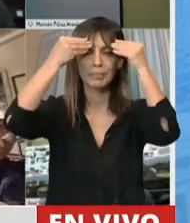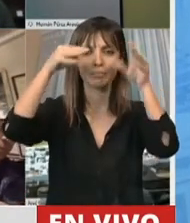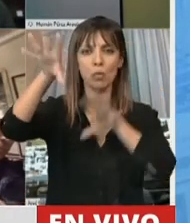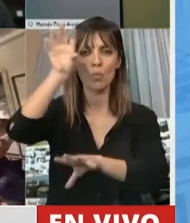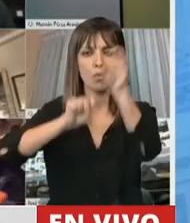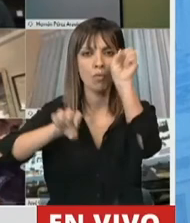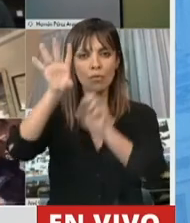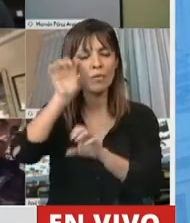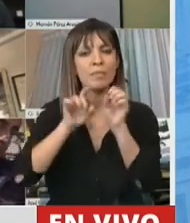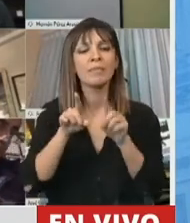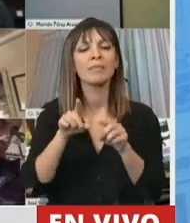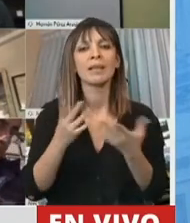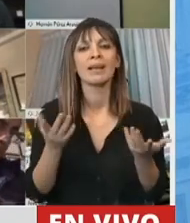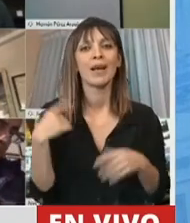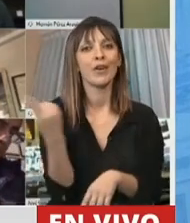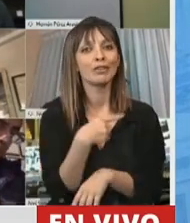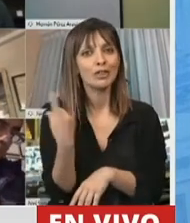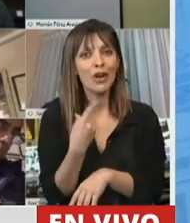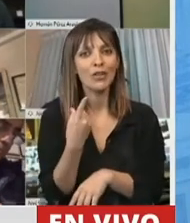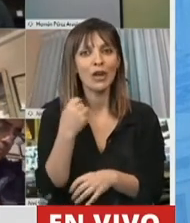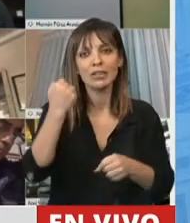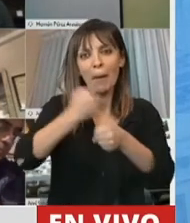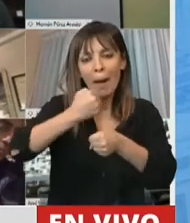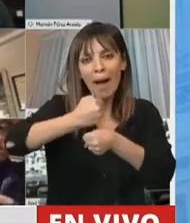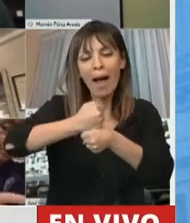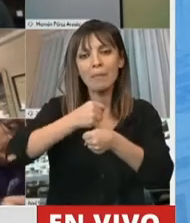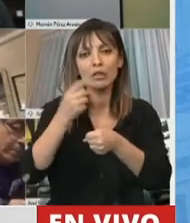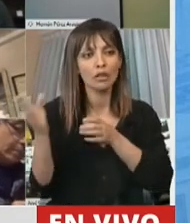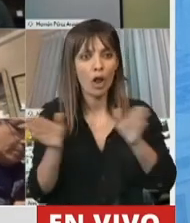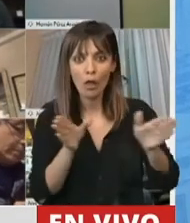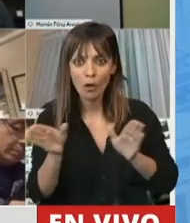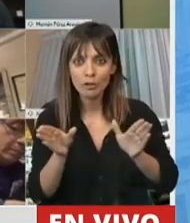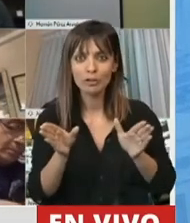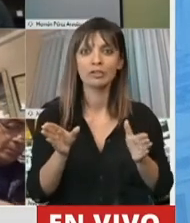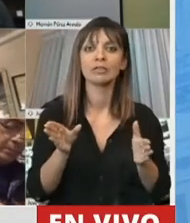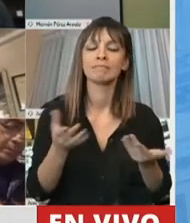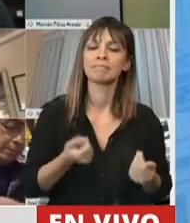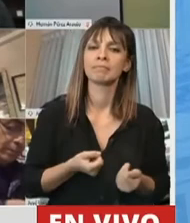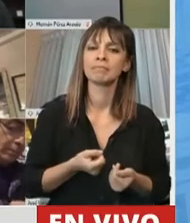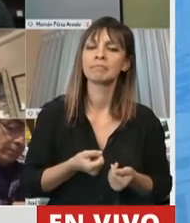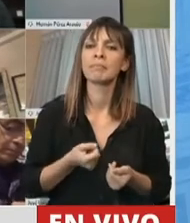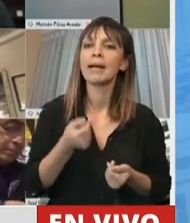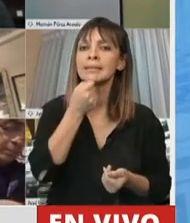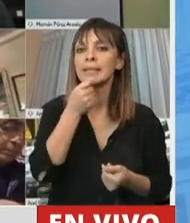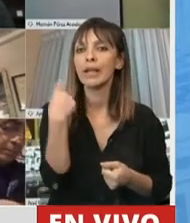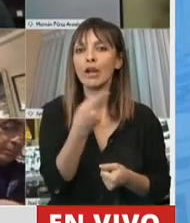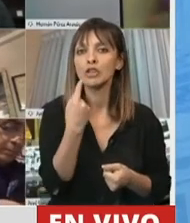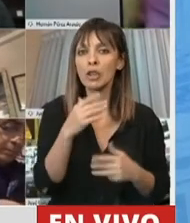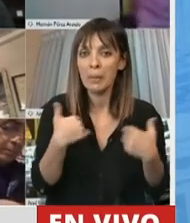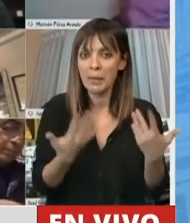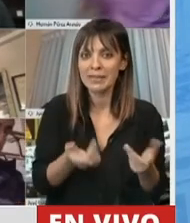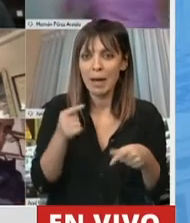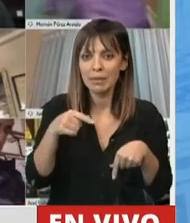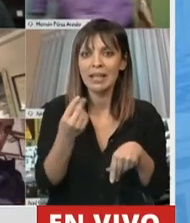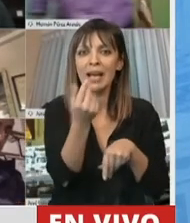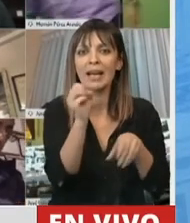Mire, en la medida que nosotros trabajemos en estos proyectos, en la medida que, por ejemplo, utilicemos este fondo que